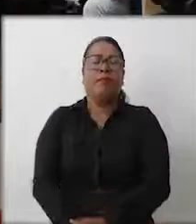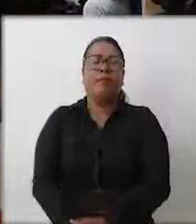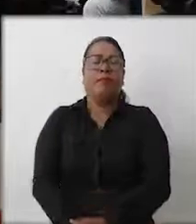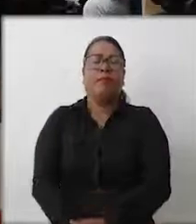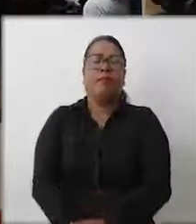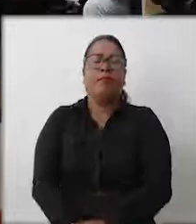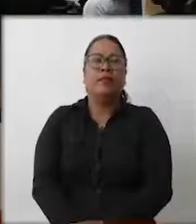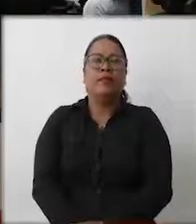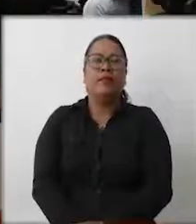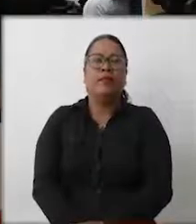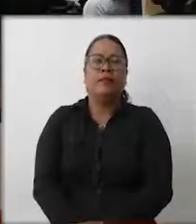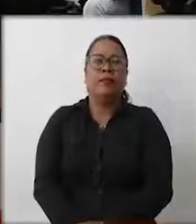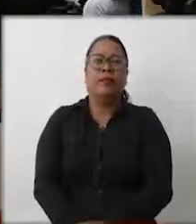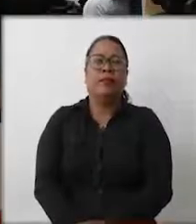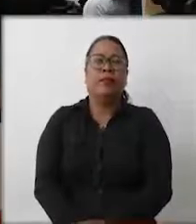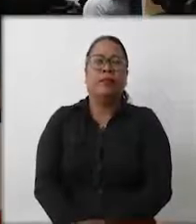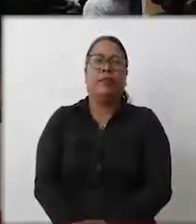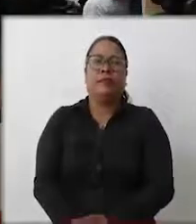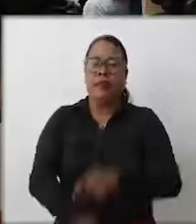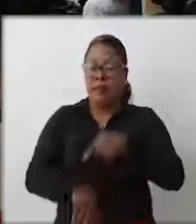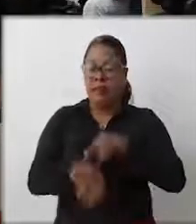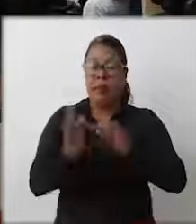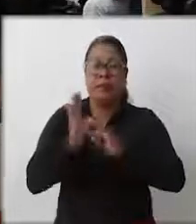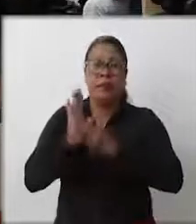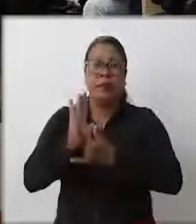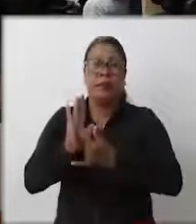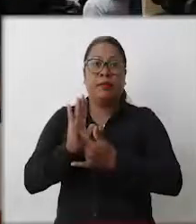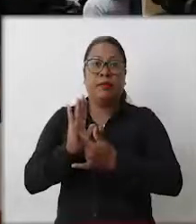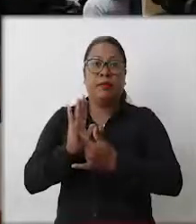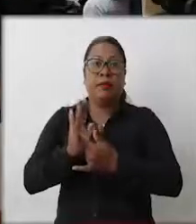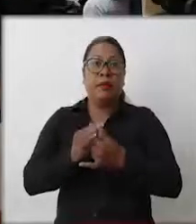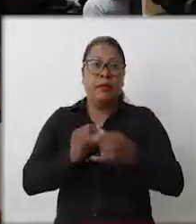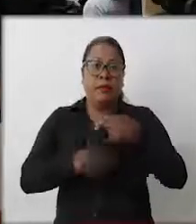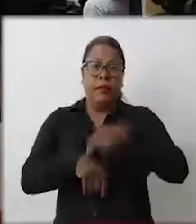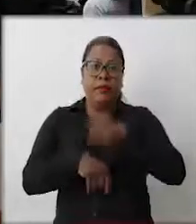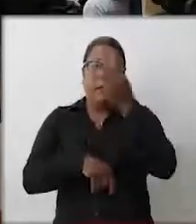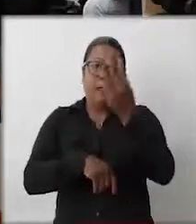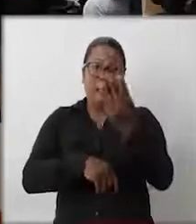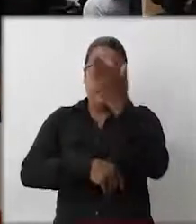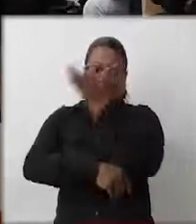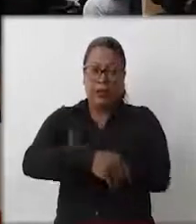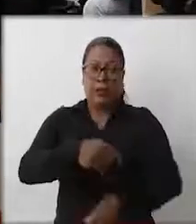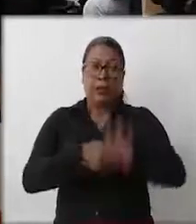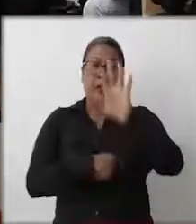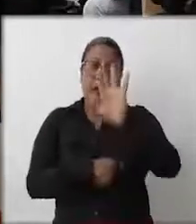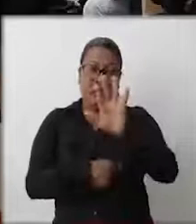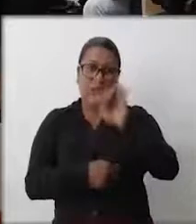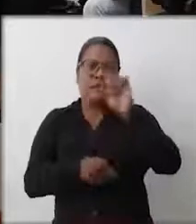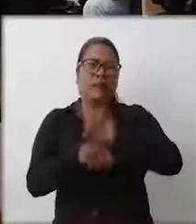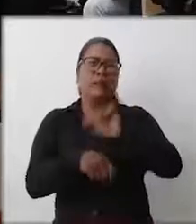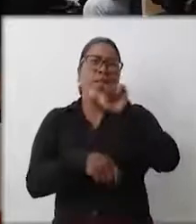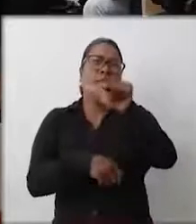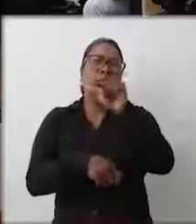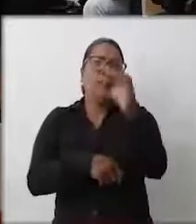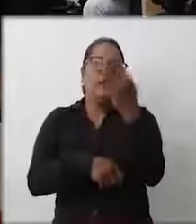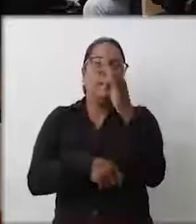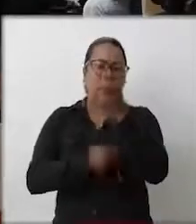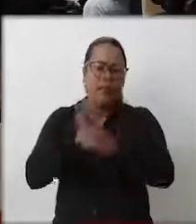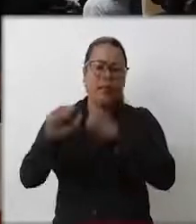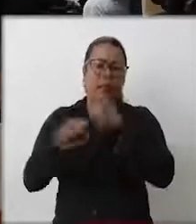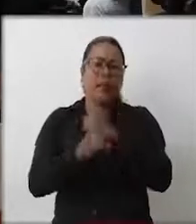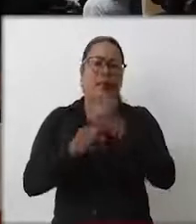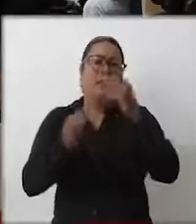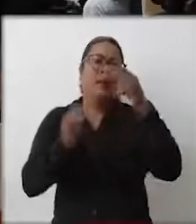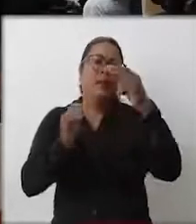Habiéndose dado cuenta de todos y cada uno de los puntos del orden del día, se continúa con el punto séptimo correspondiente a la clausura de la